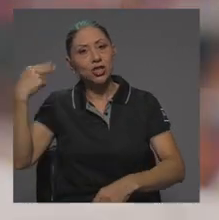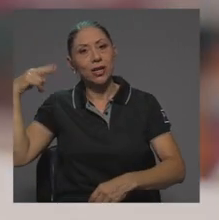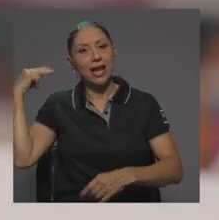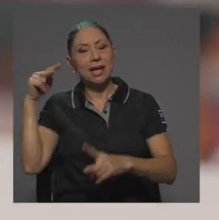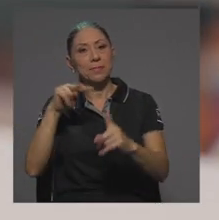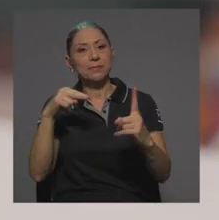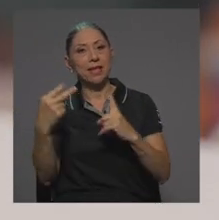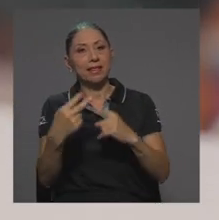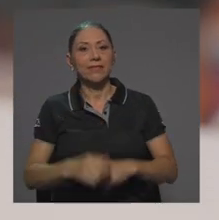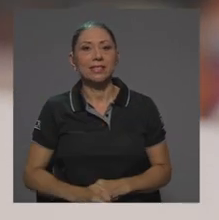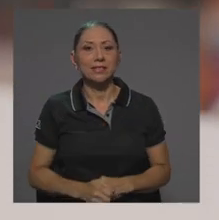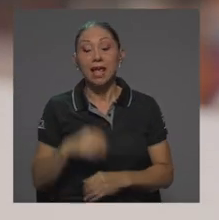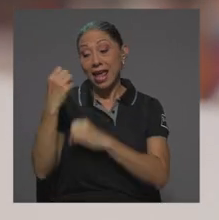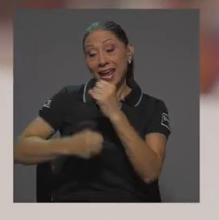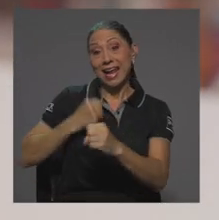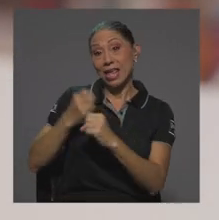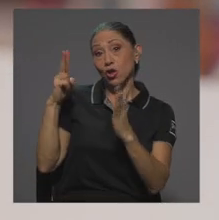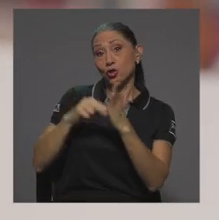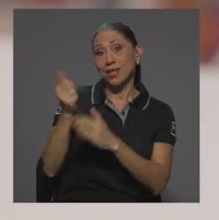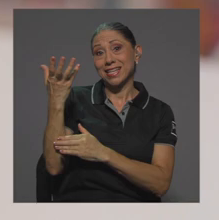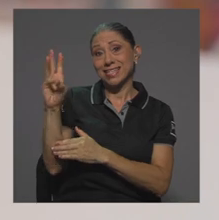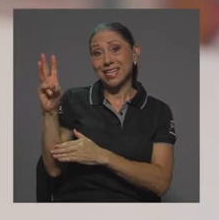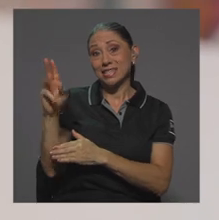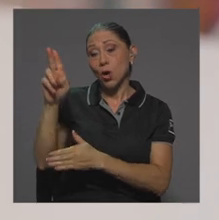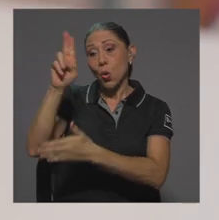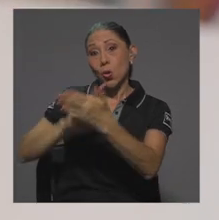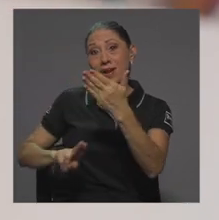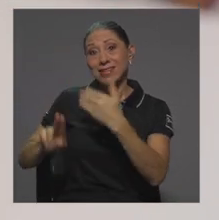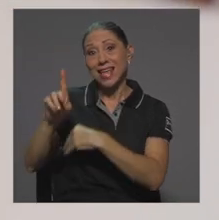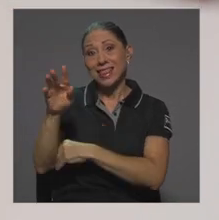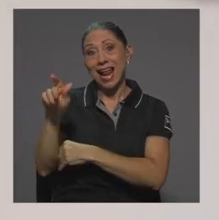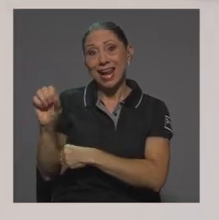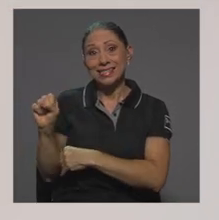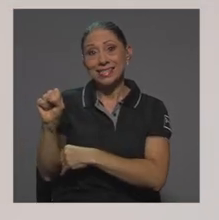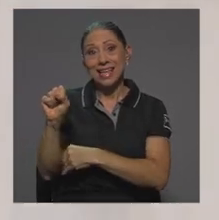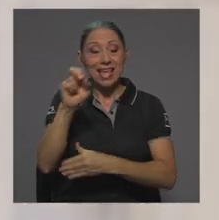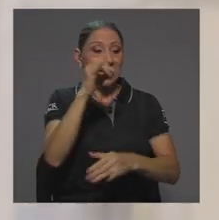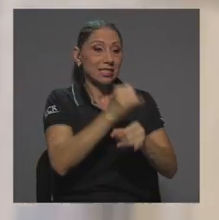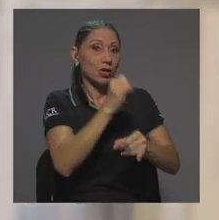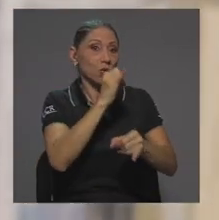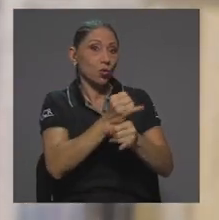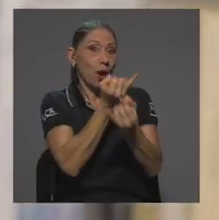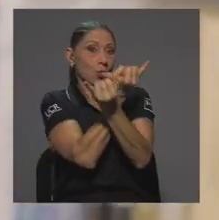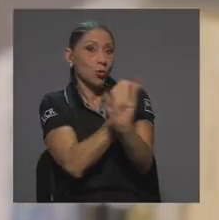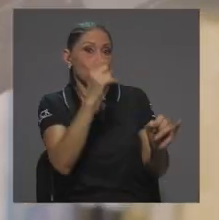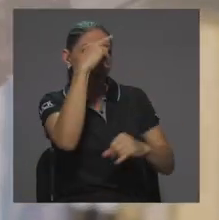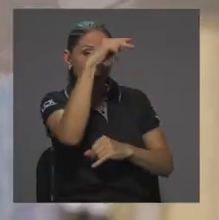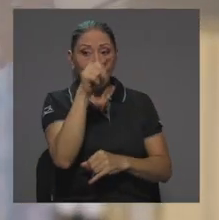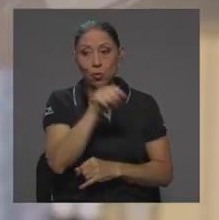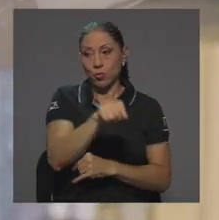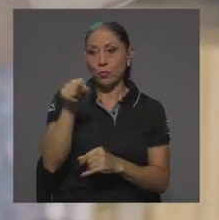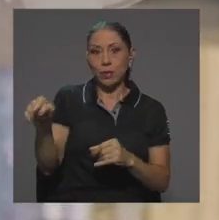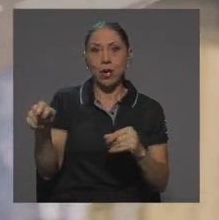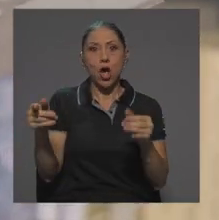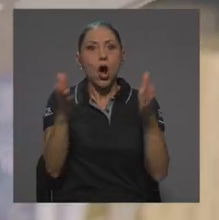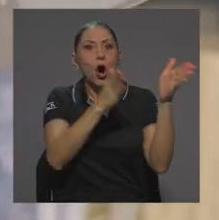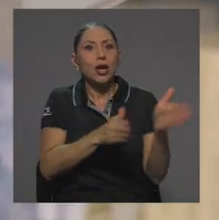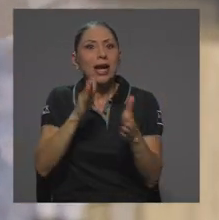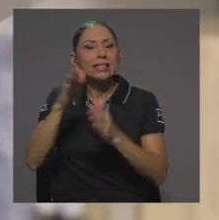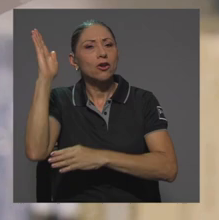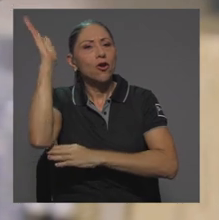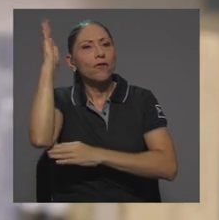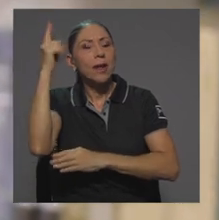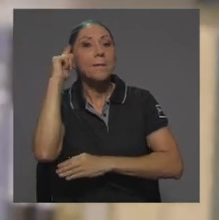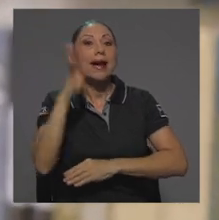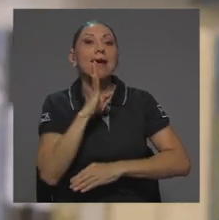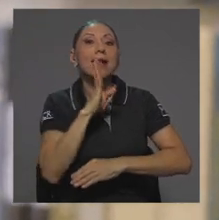En 2016, la Universidad de Dallas y el Instituto Tecnológico Autónomo de México organizaron una conferencia para discutir el tema